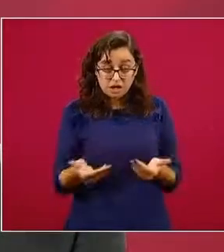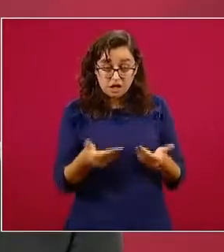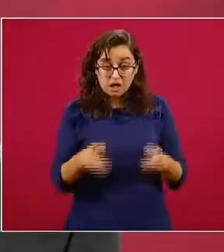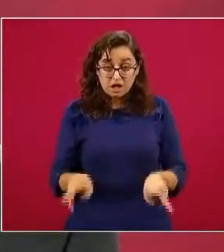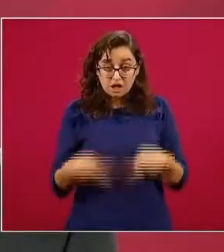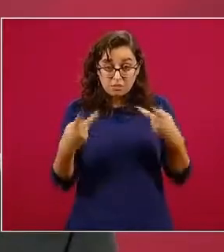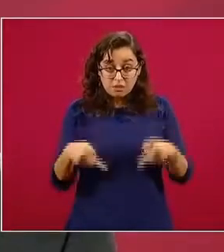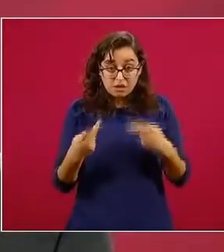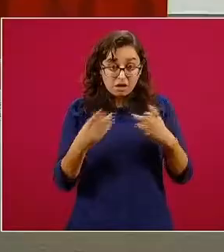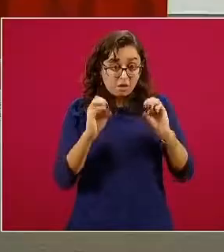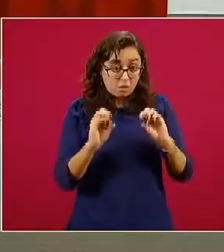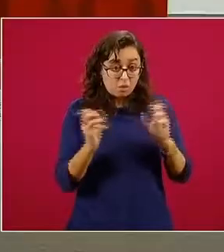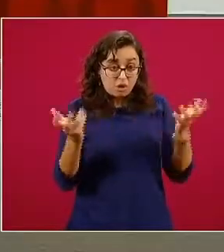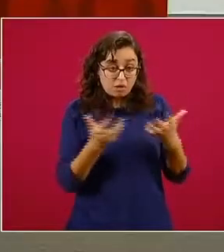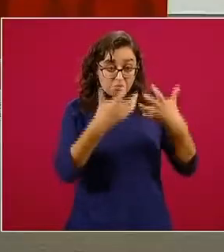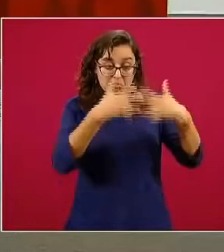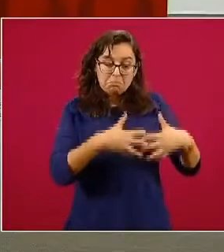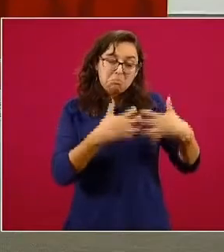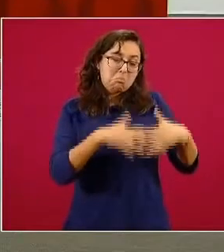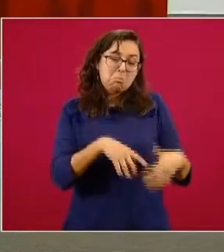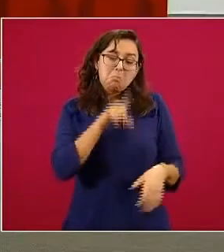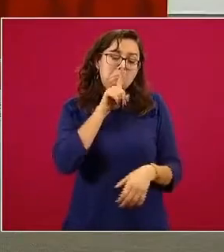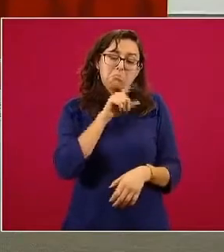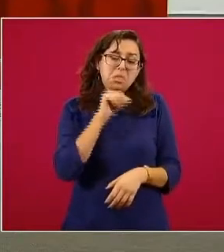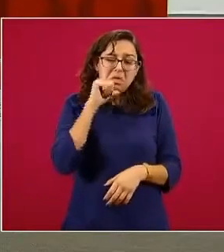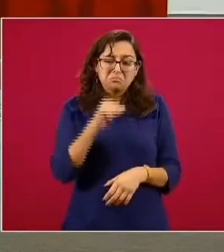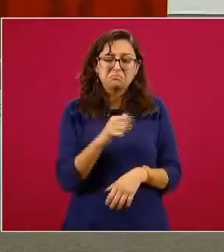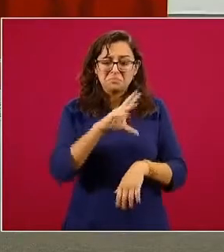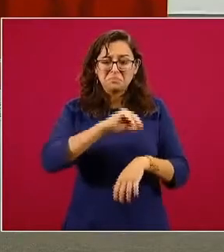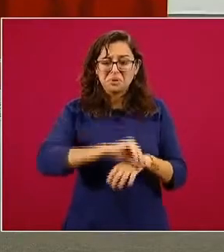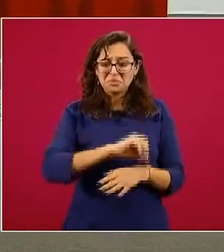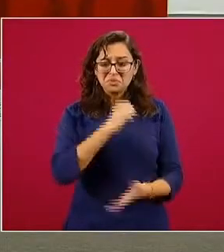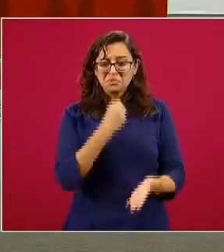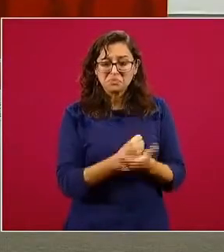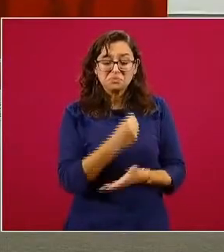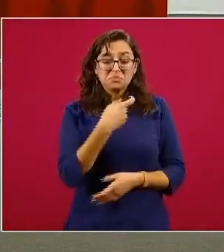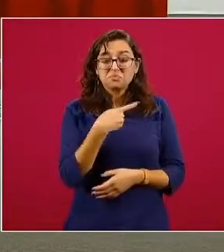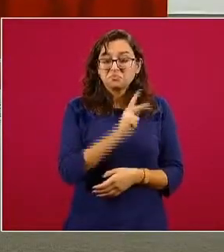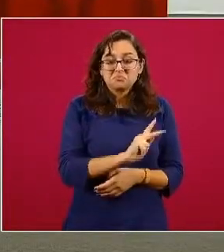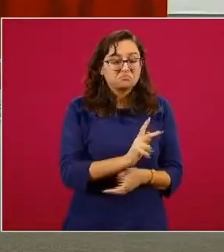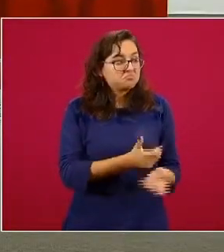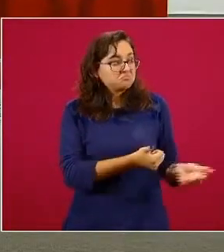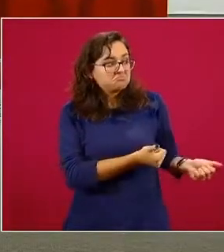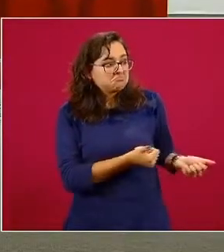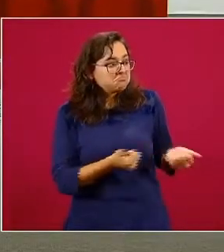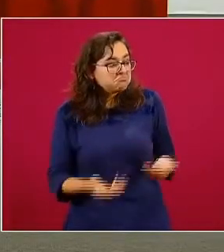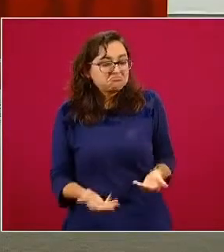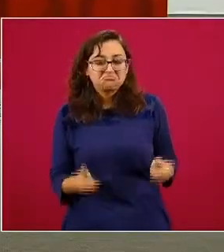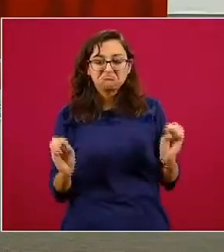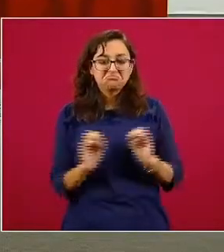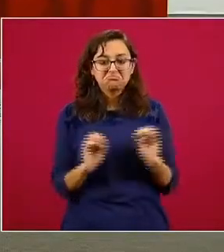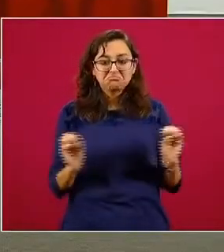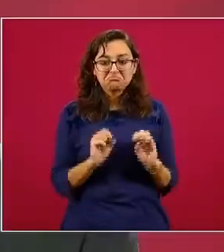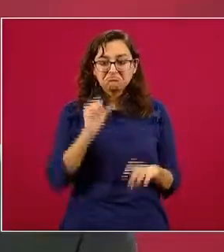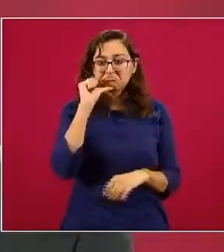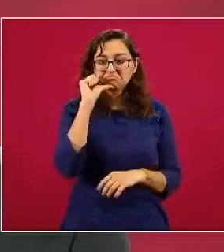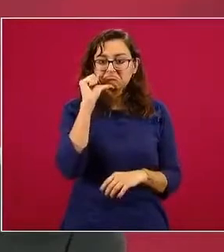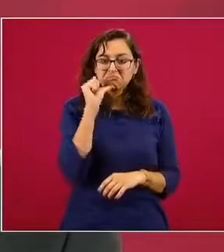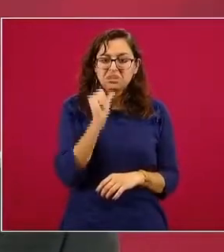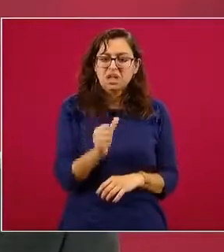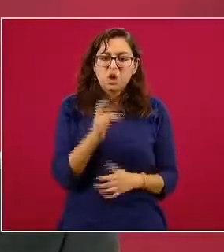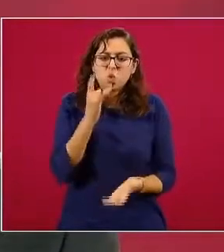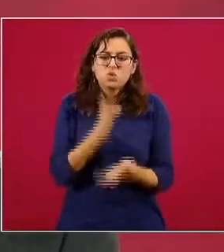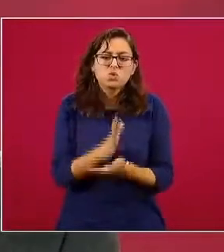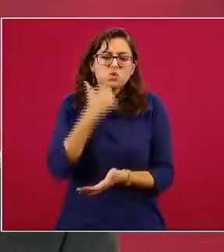se fabrica en el país el producto. Simplemente están en manos de quien ha solicitado el registro y